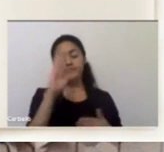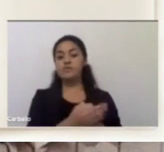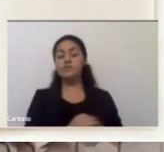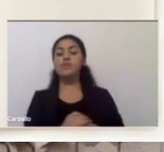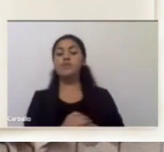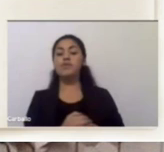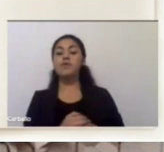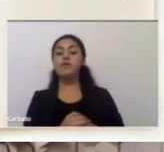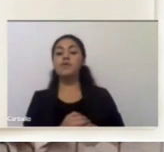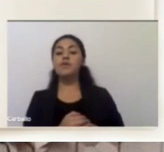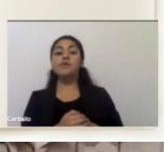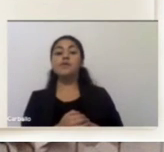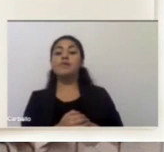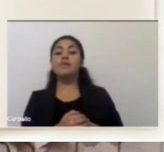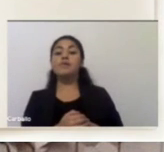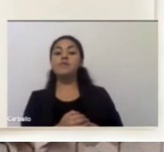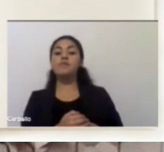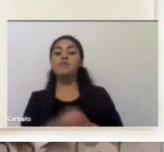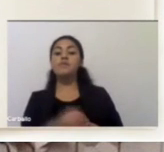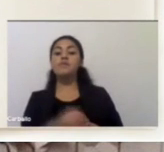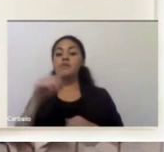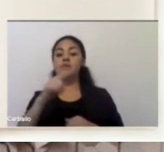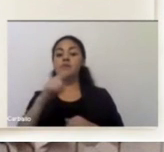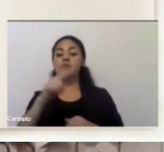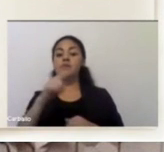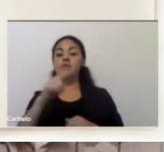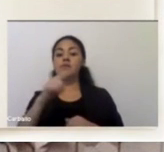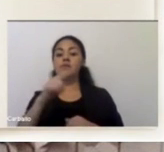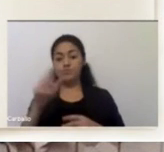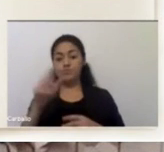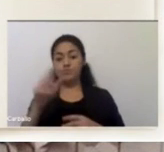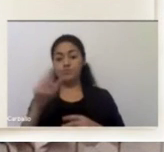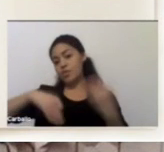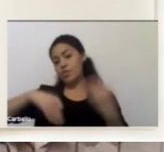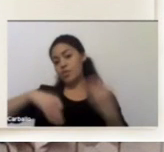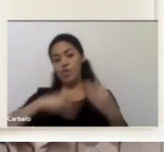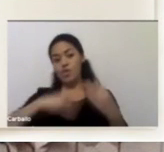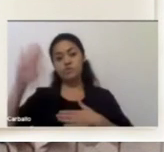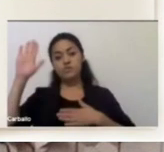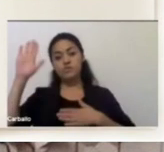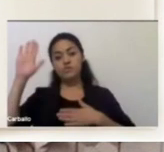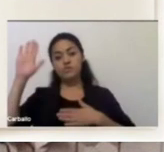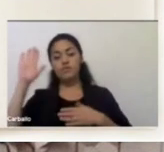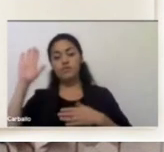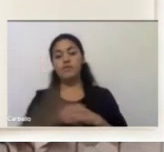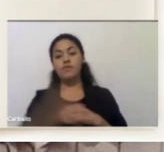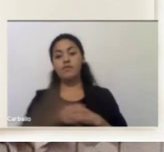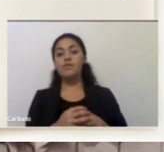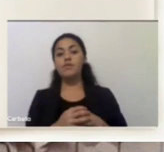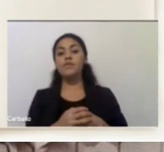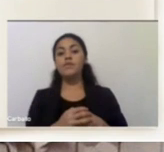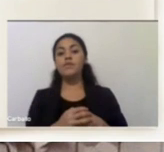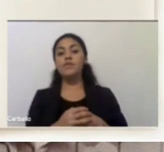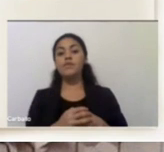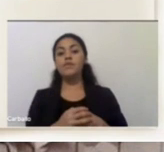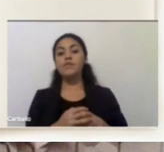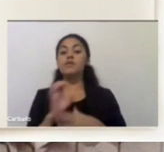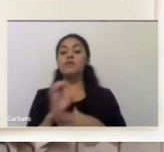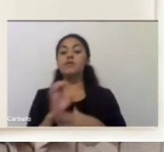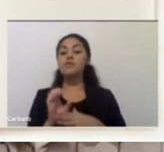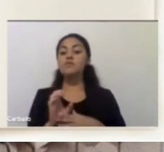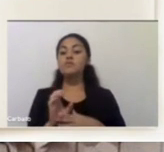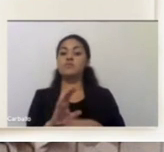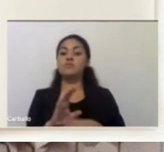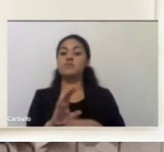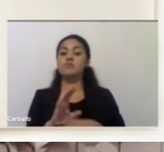votos. En consecuencia, en cuanto al juicio de inconformidad 272 y sus acumulados, se determina lo